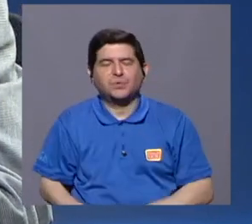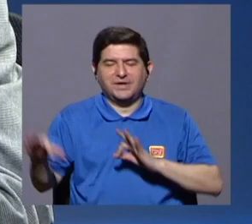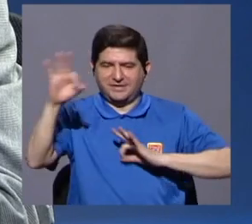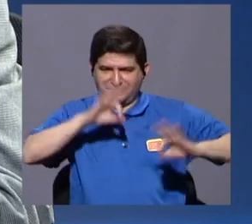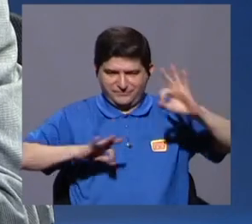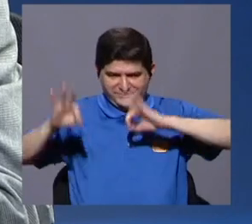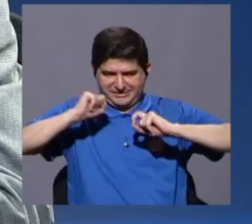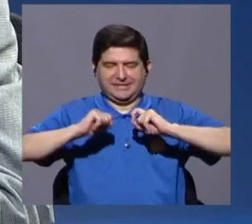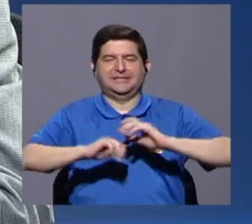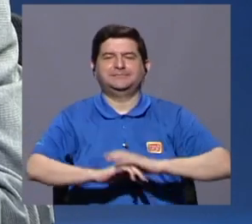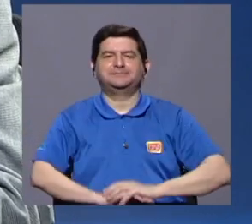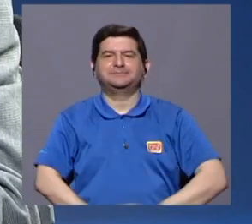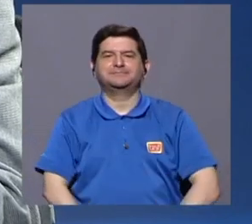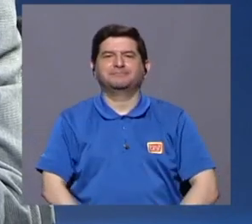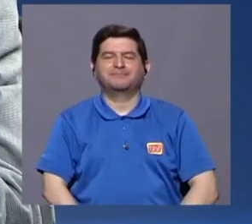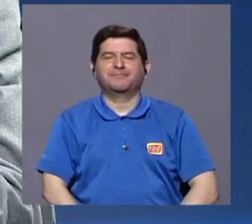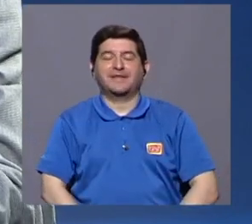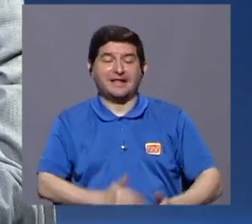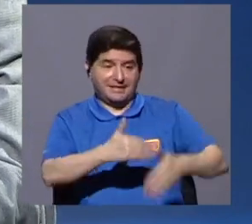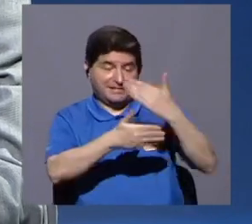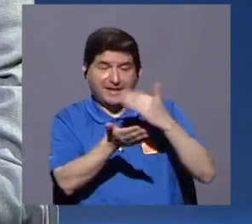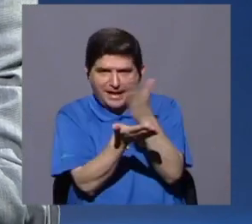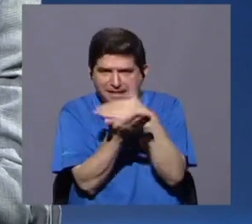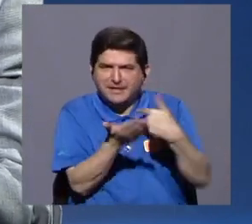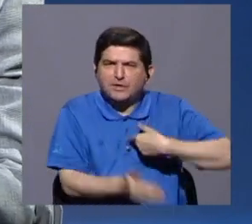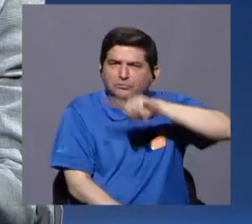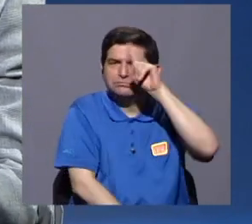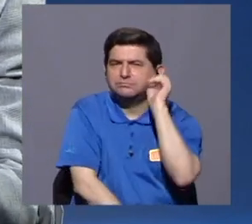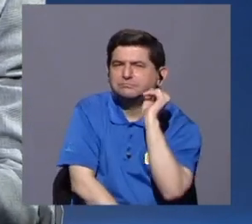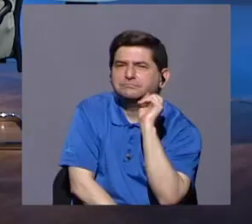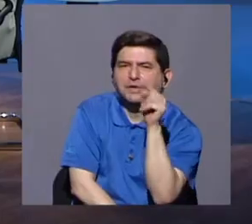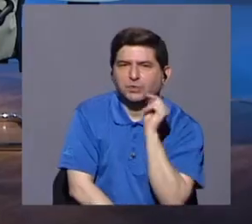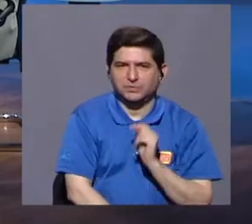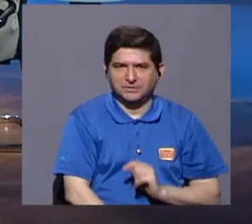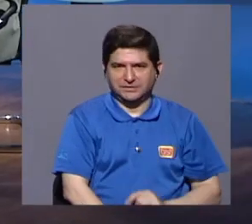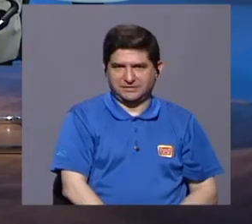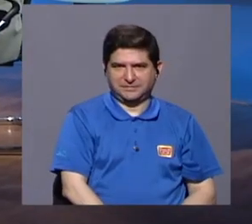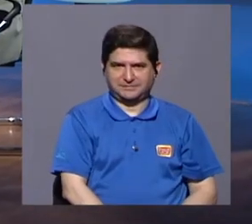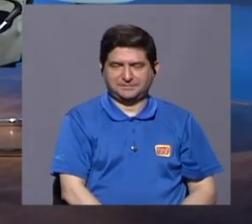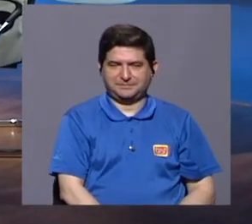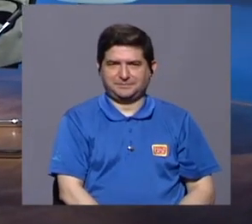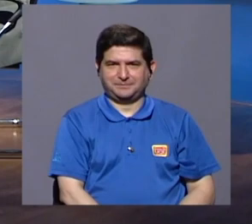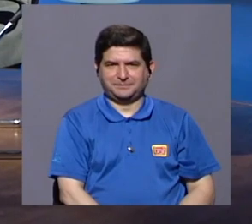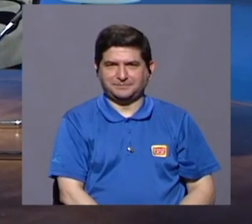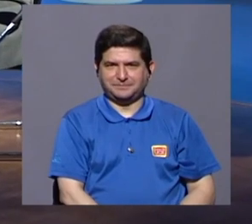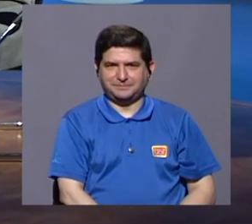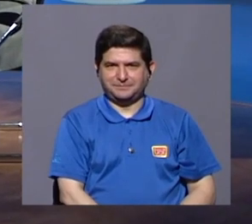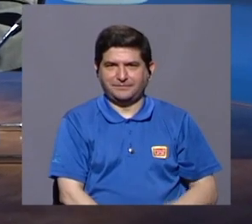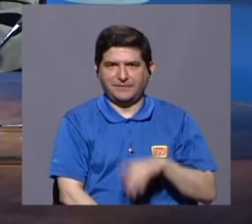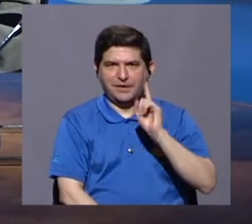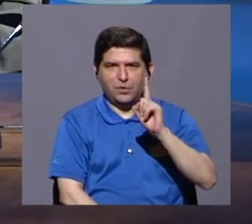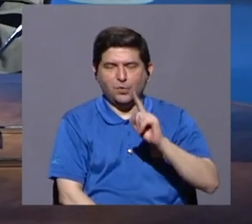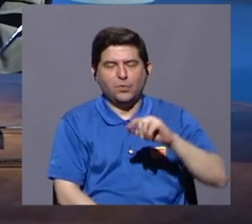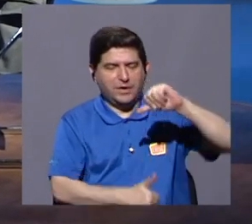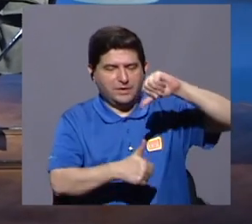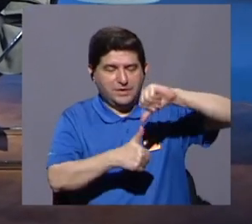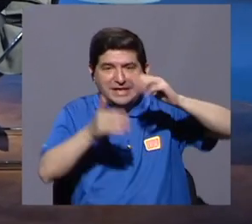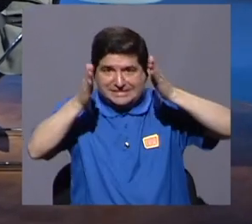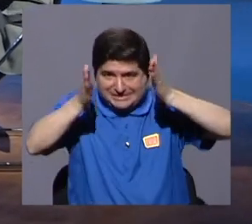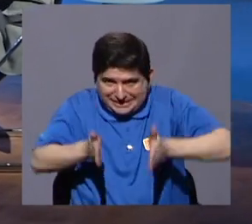física del segmento anterior le va a preguntar cada carolina si un centroamericano